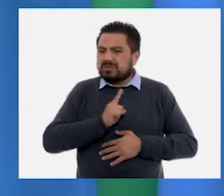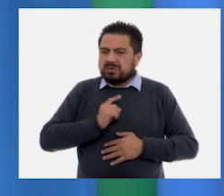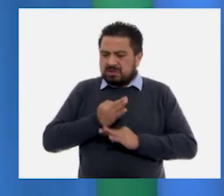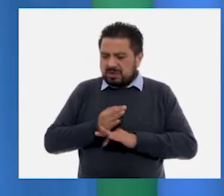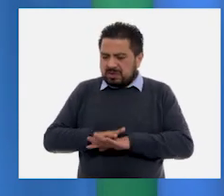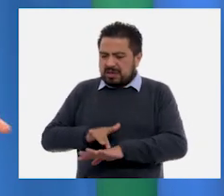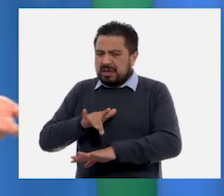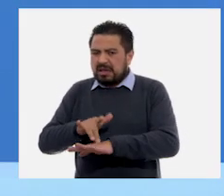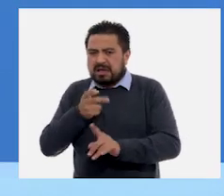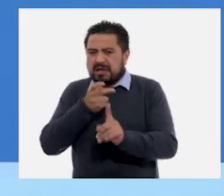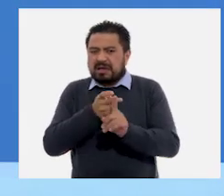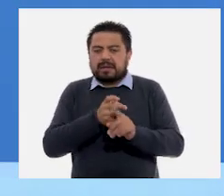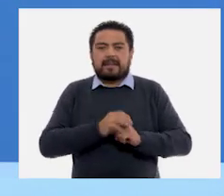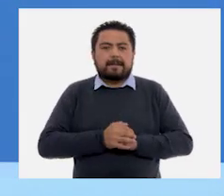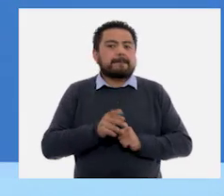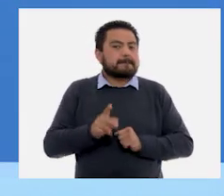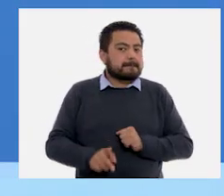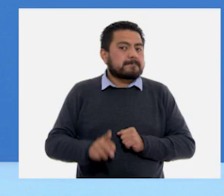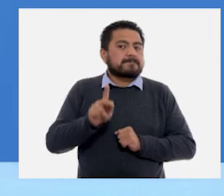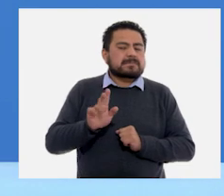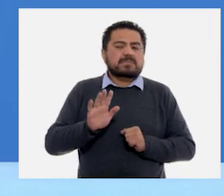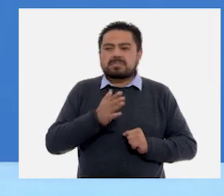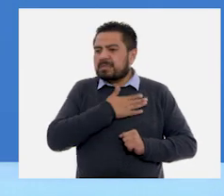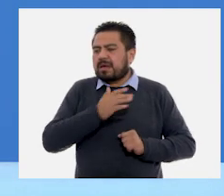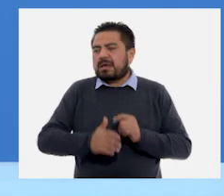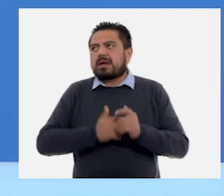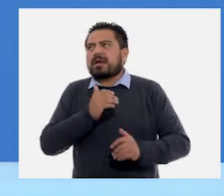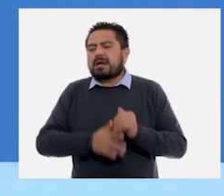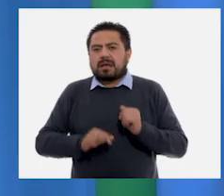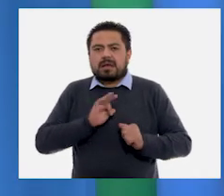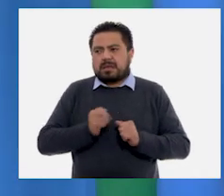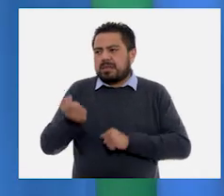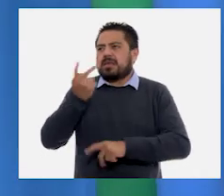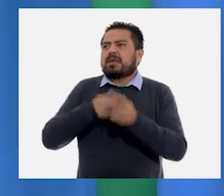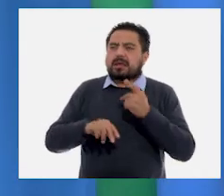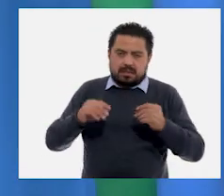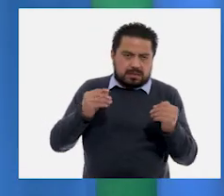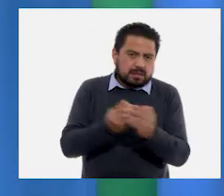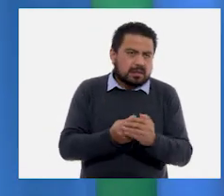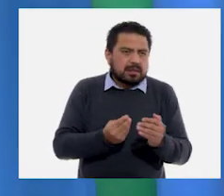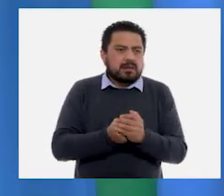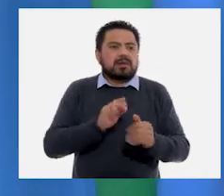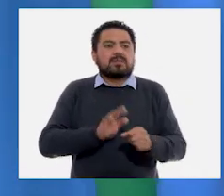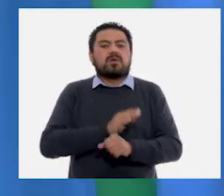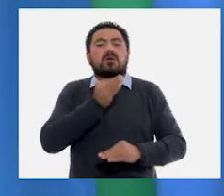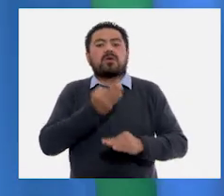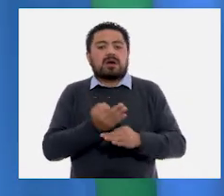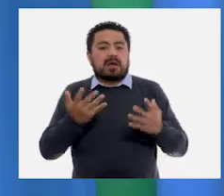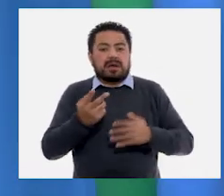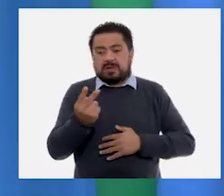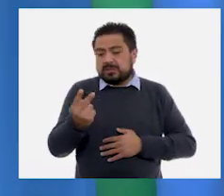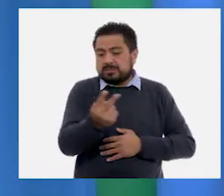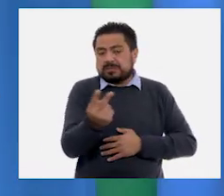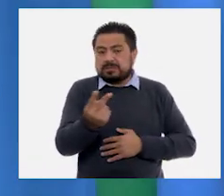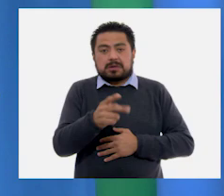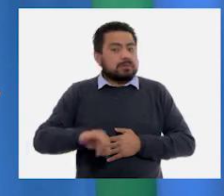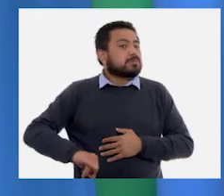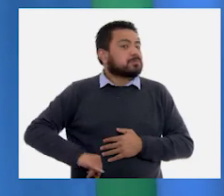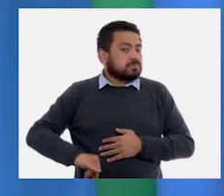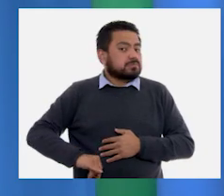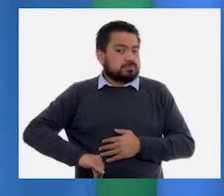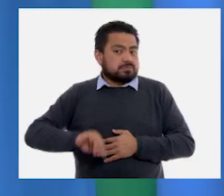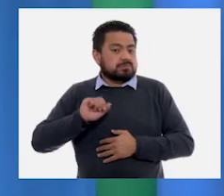todo eso. Pero, bueno, qué bueno que al final sí pudiste llegar a la clase. Lo que están diciendo ustedes dos es muy